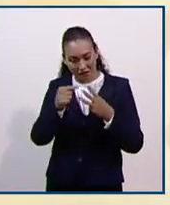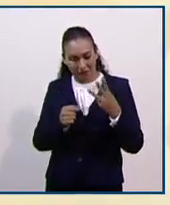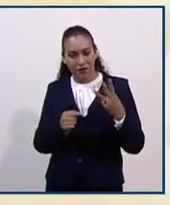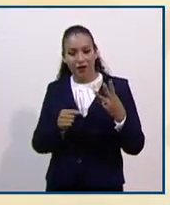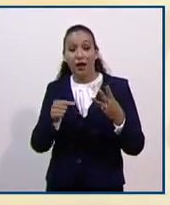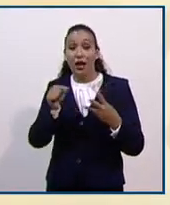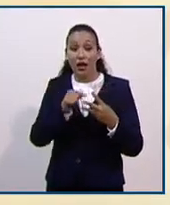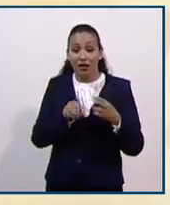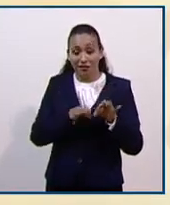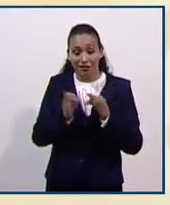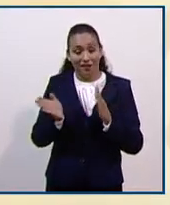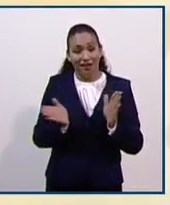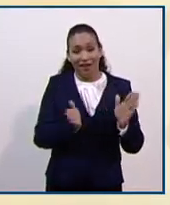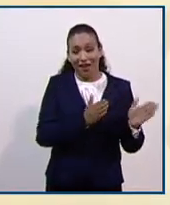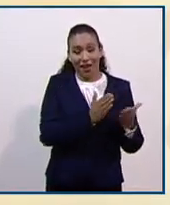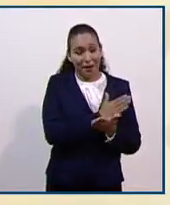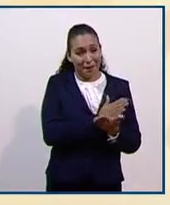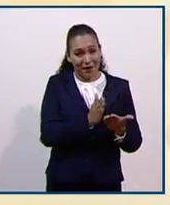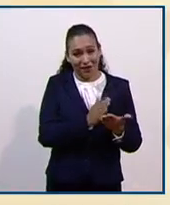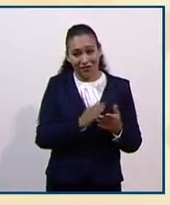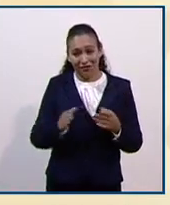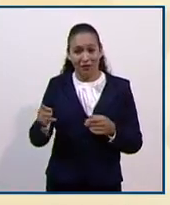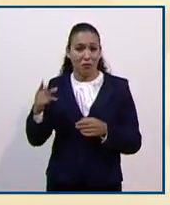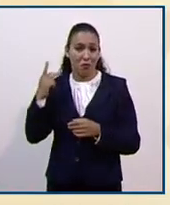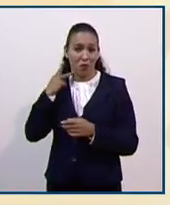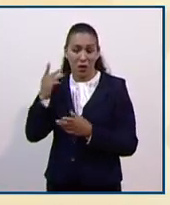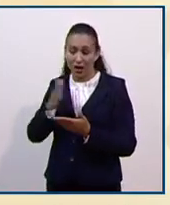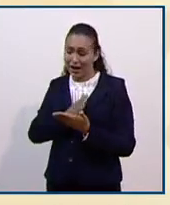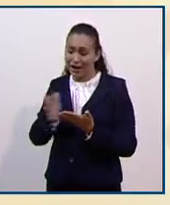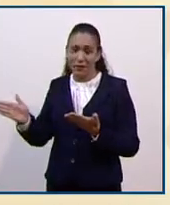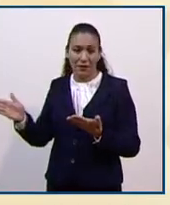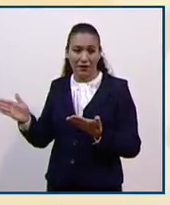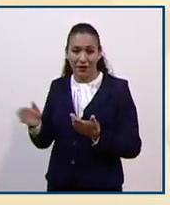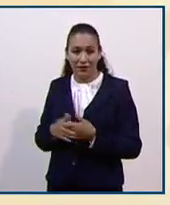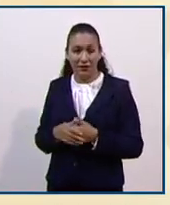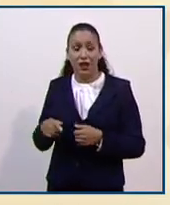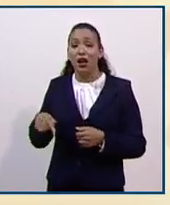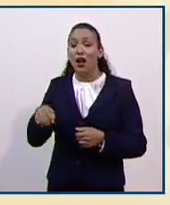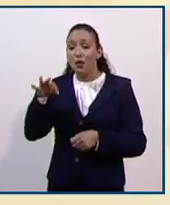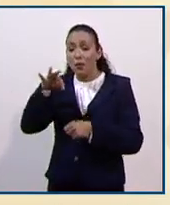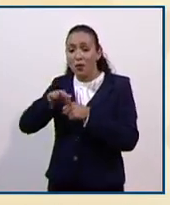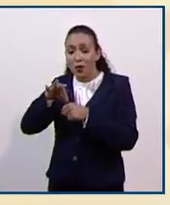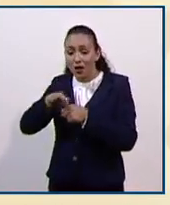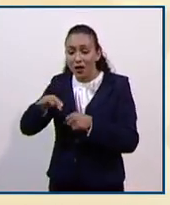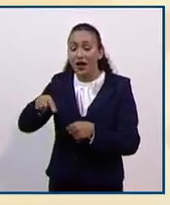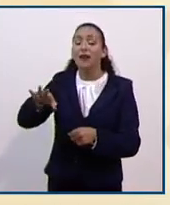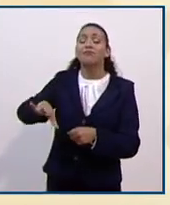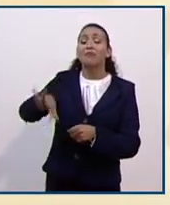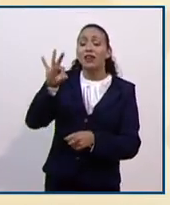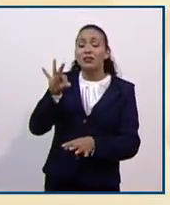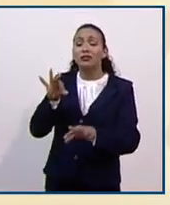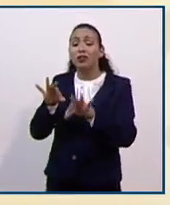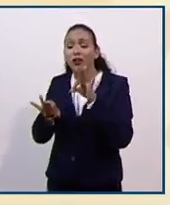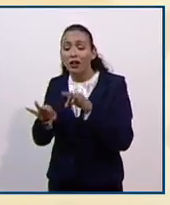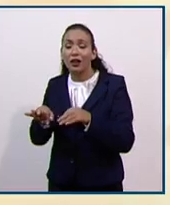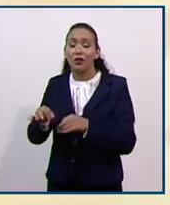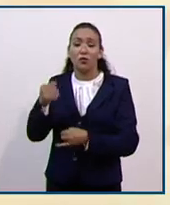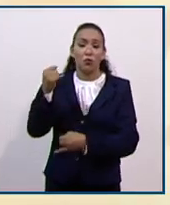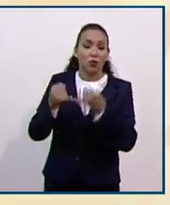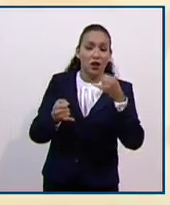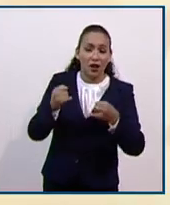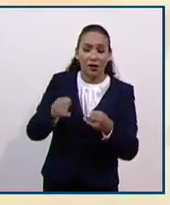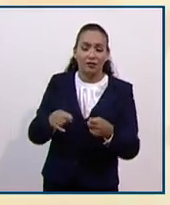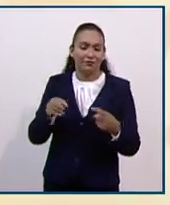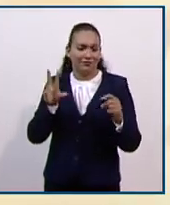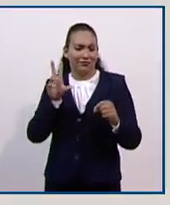procedimientos judiciales. No estamos hechos para tener campañas para la elección de jueces, magistrados y ministros. Son